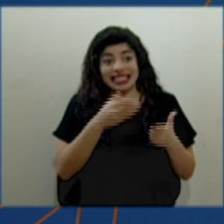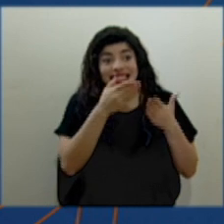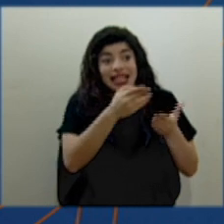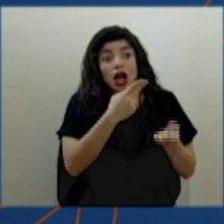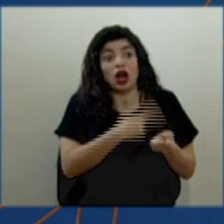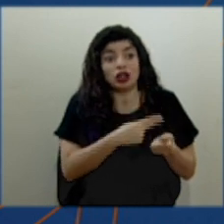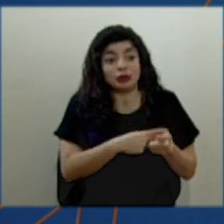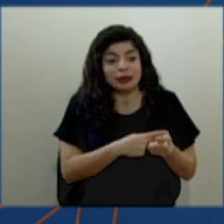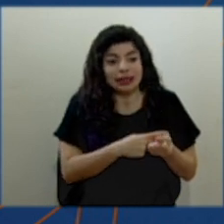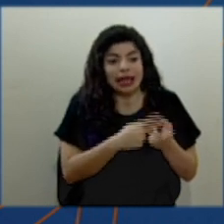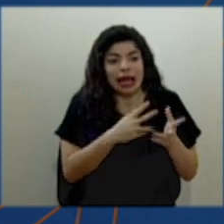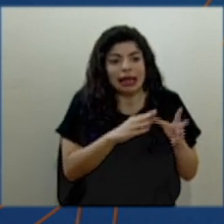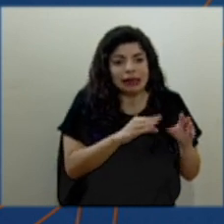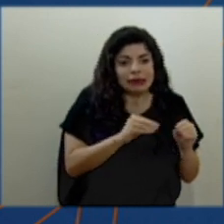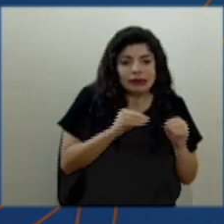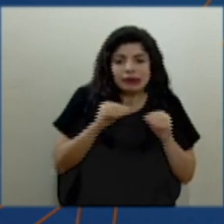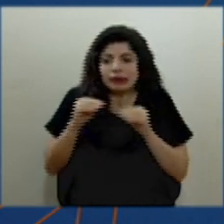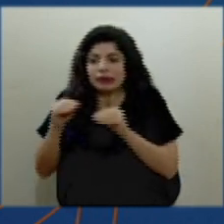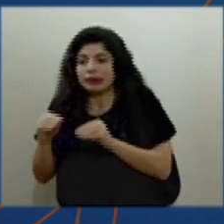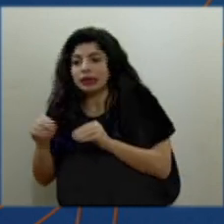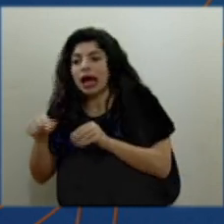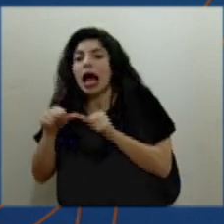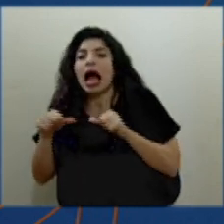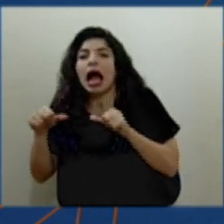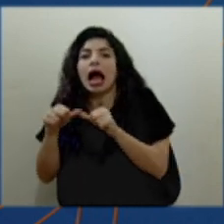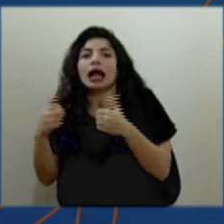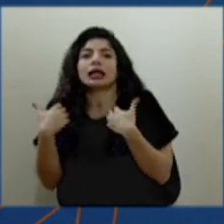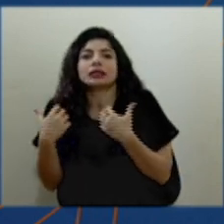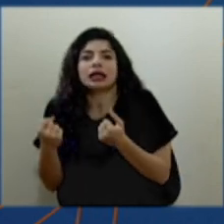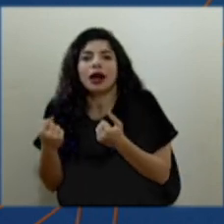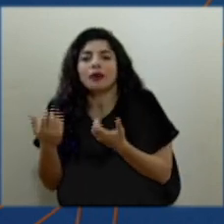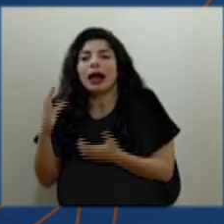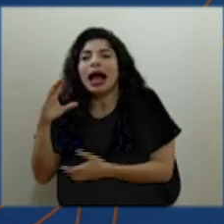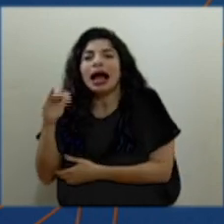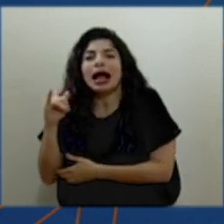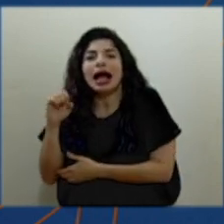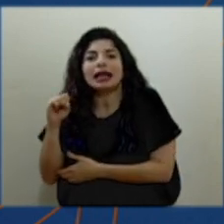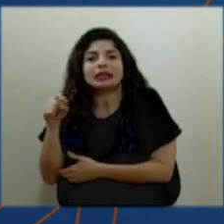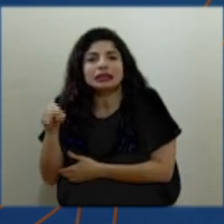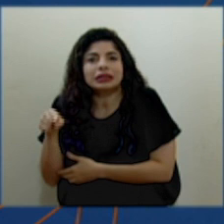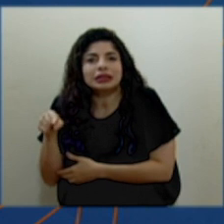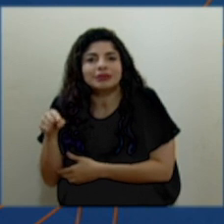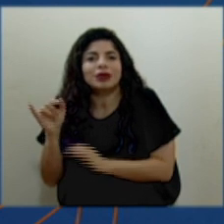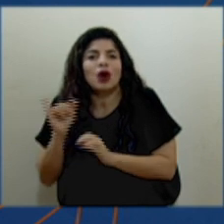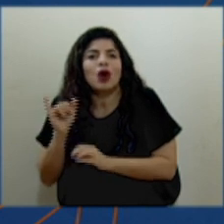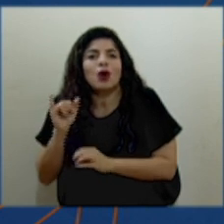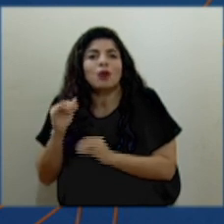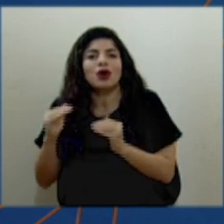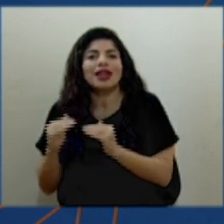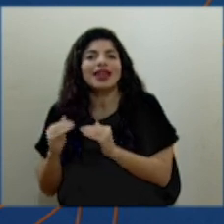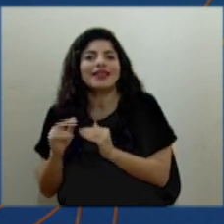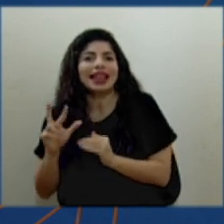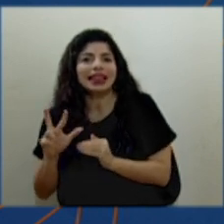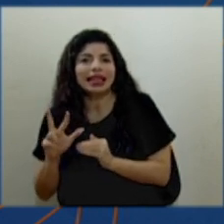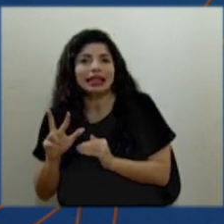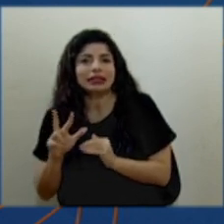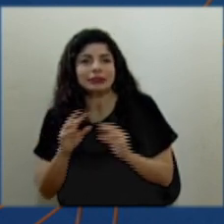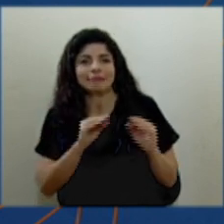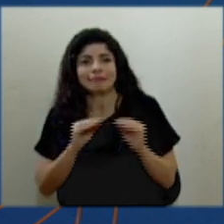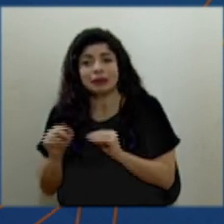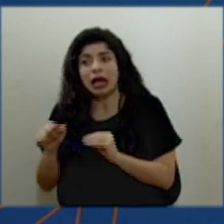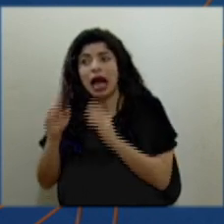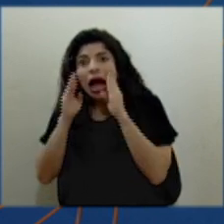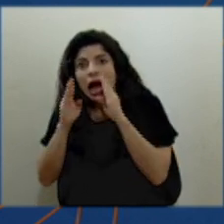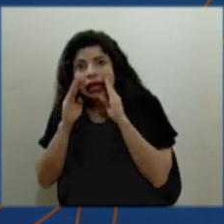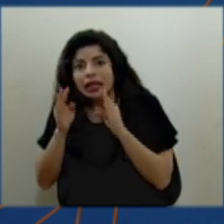hospital a habilitarlos en áreas de salud, en CAIS sobre todo, áreas de salud tipo 3, donde van a tener la mejor